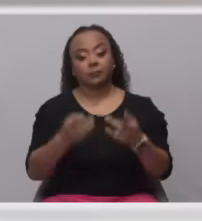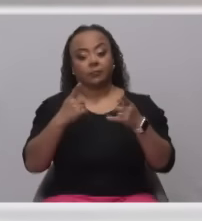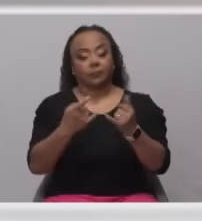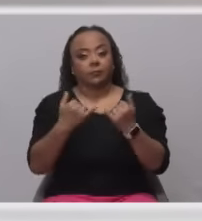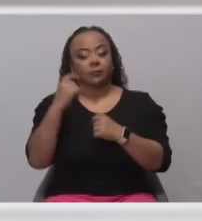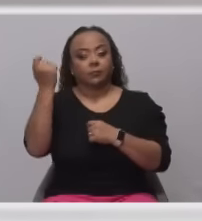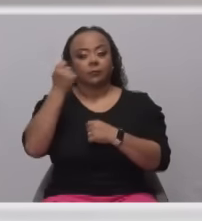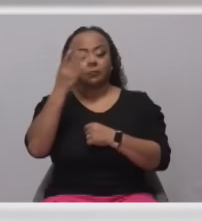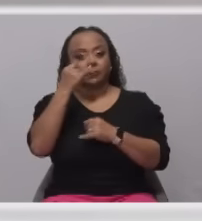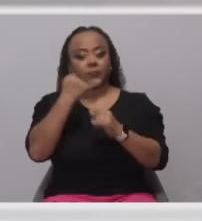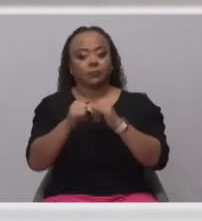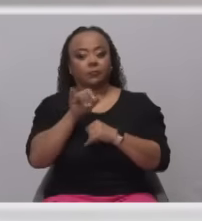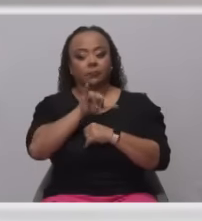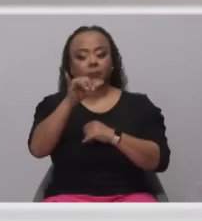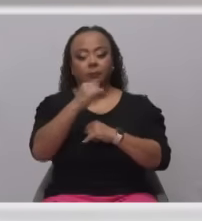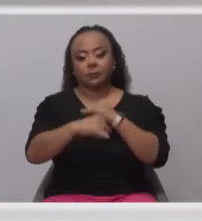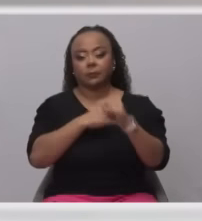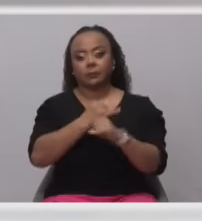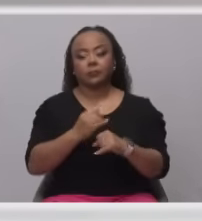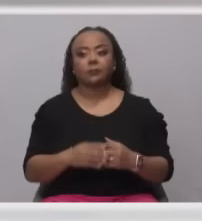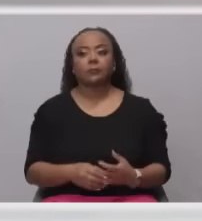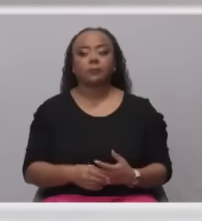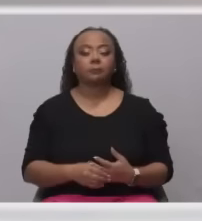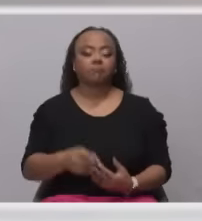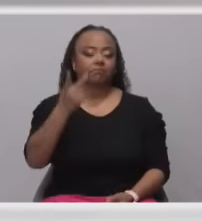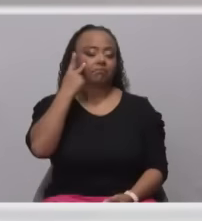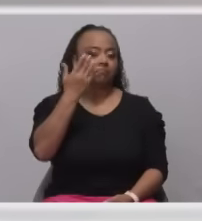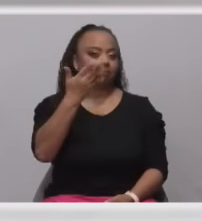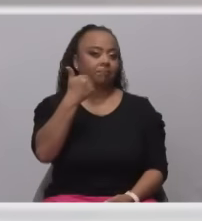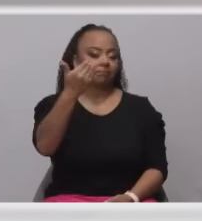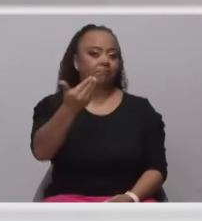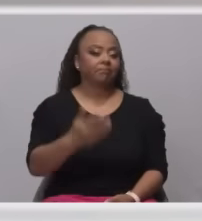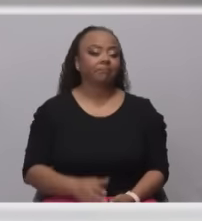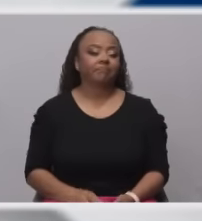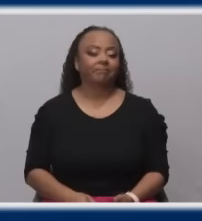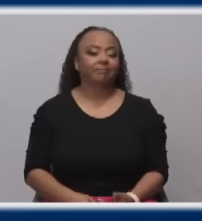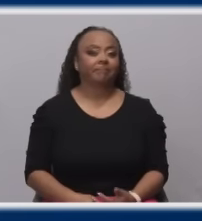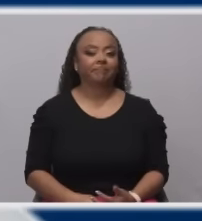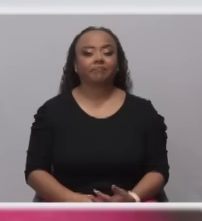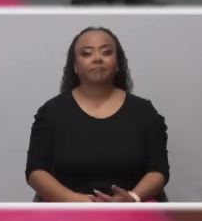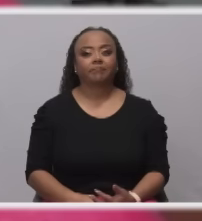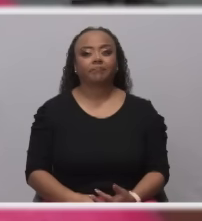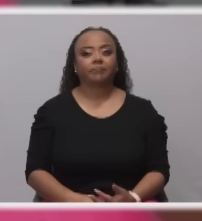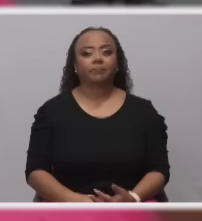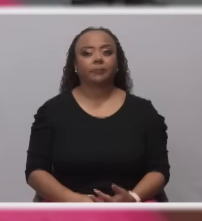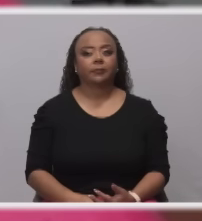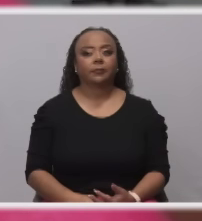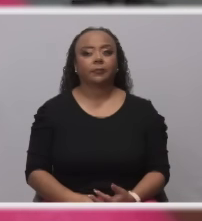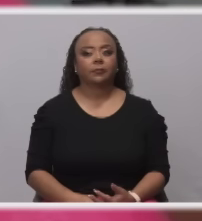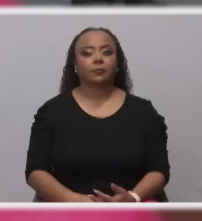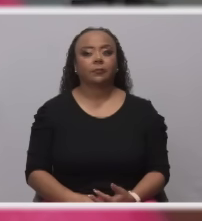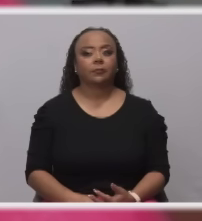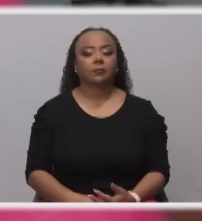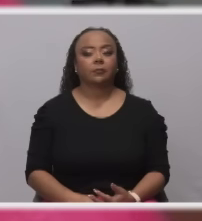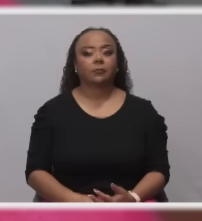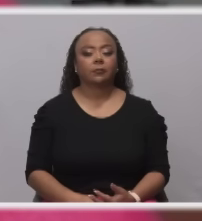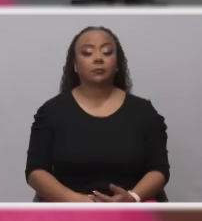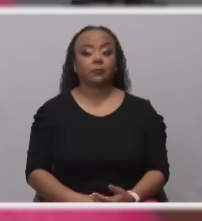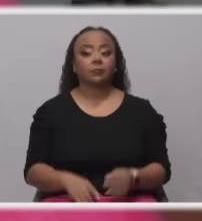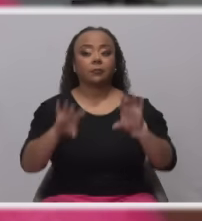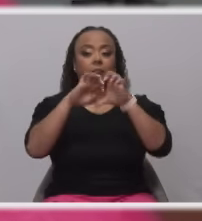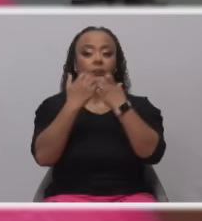las que pasó en el último viaje internacional lo van a ver ustedes a continuación en esta nota el equipo ha tenido sus